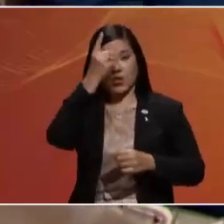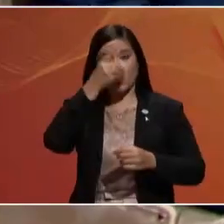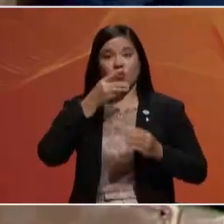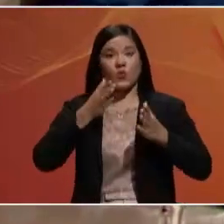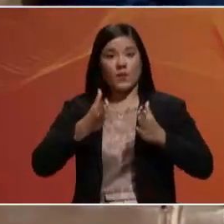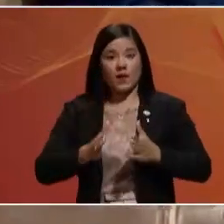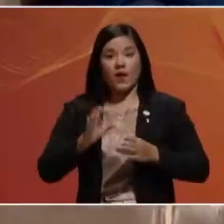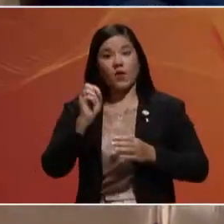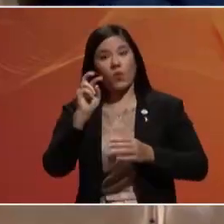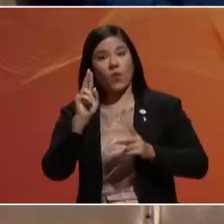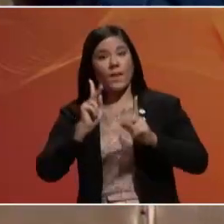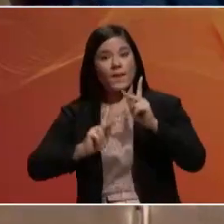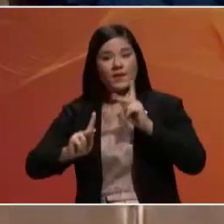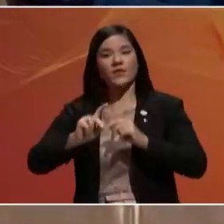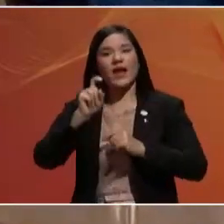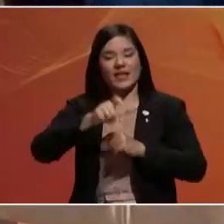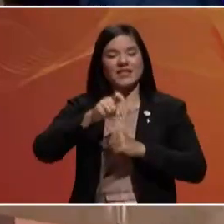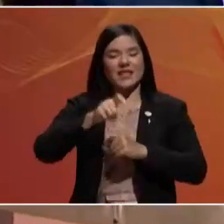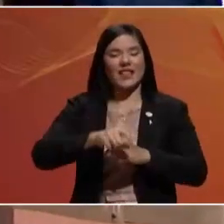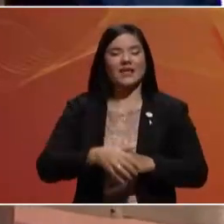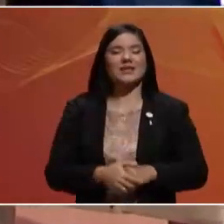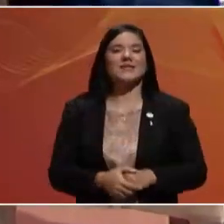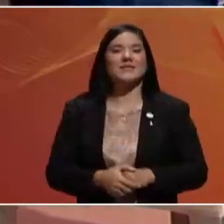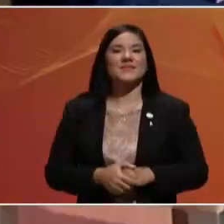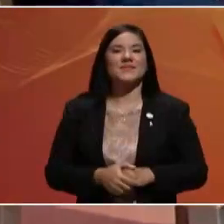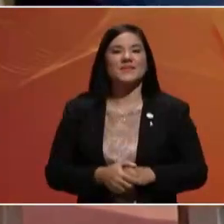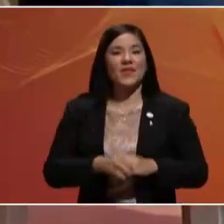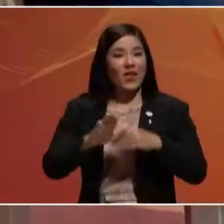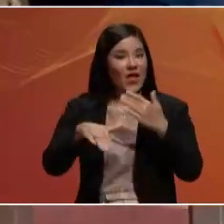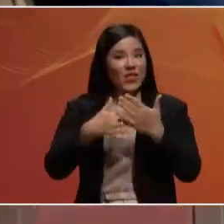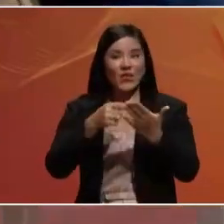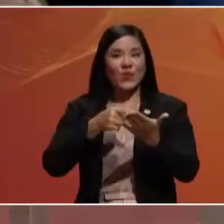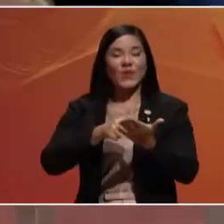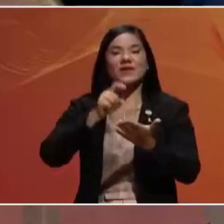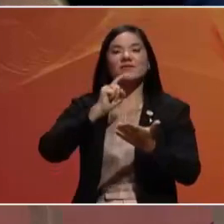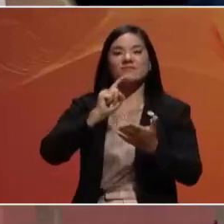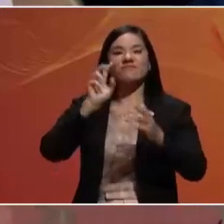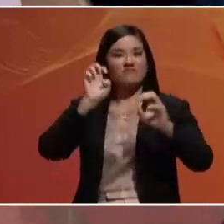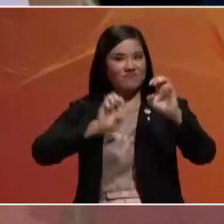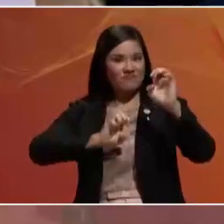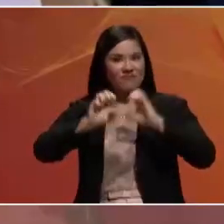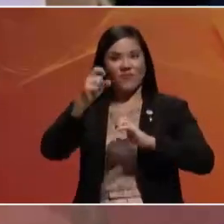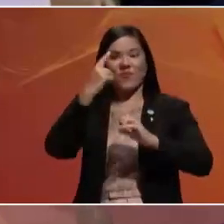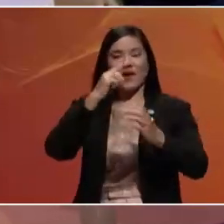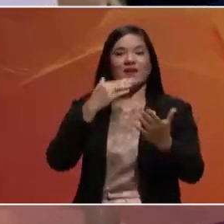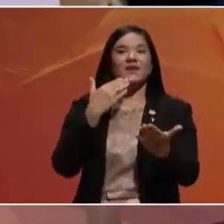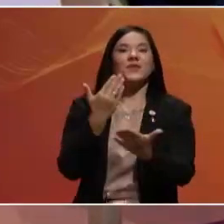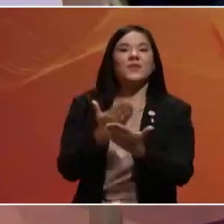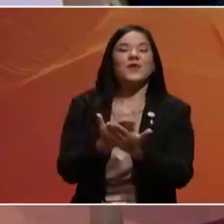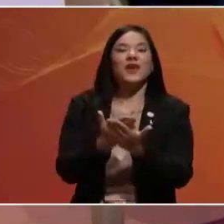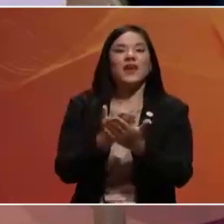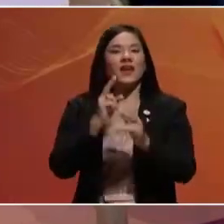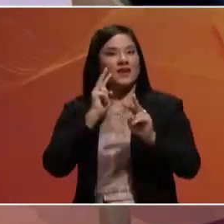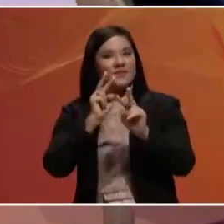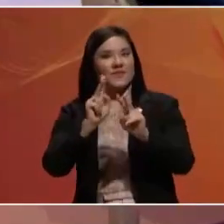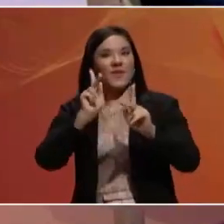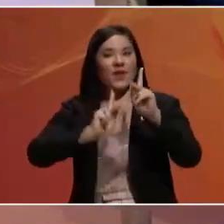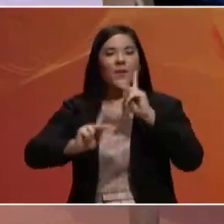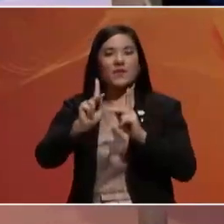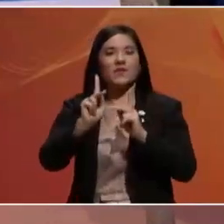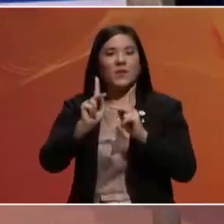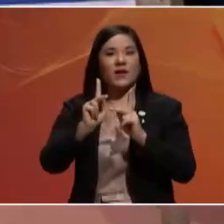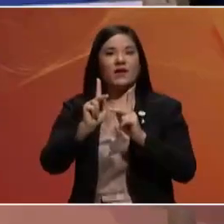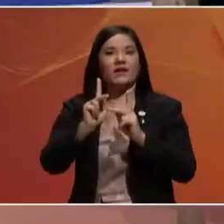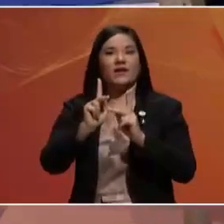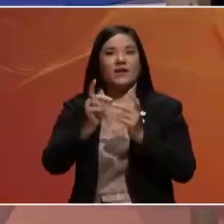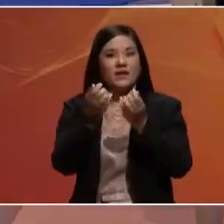o persona requiere. Claro, no sabía que todo eso se evaluaba también, la cortesía con la que reciben esas personas al servidor,